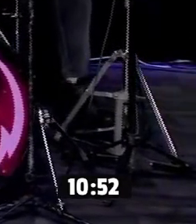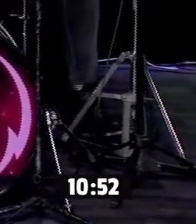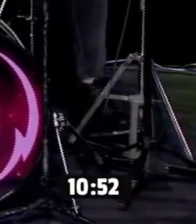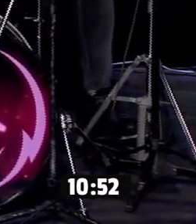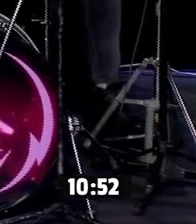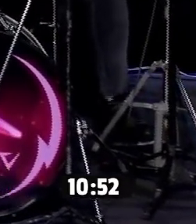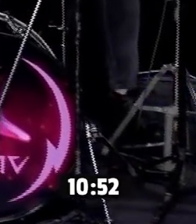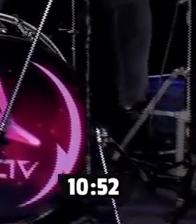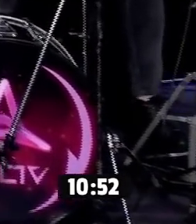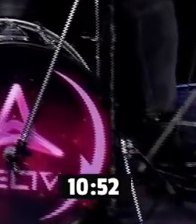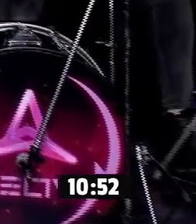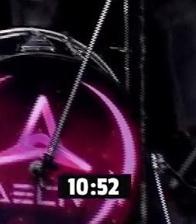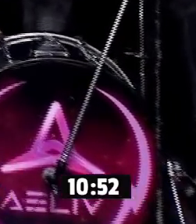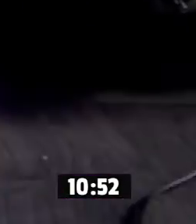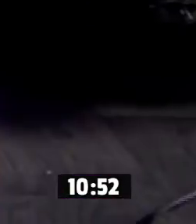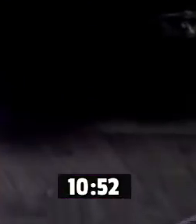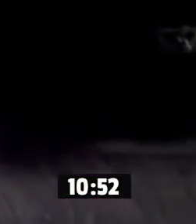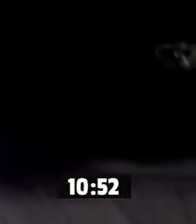Desenamórate de mí,